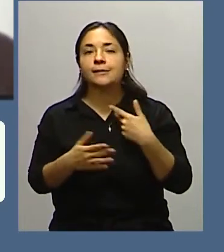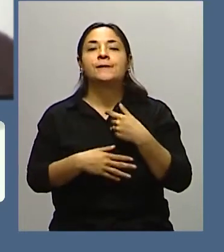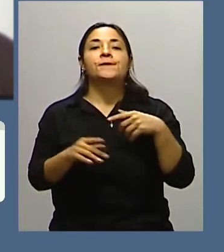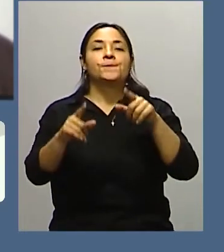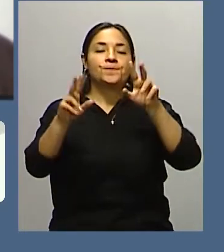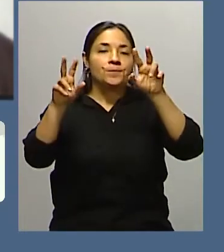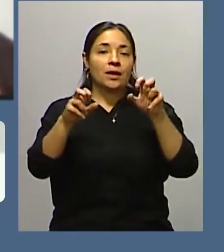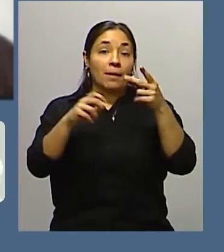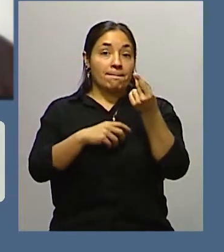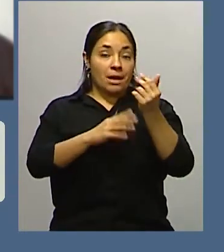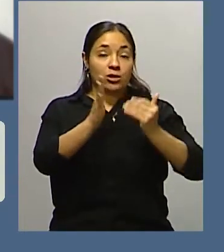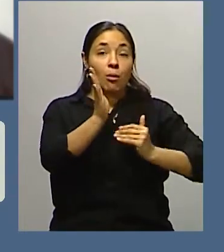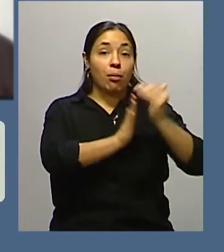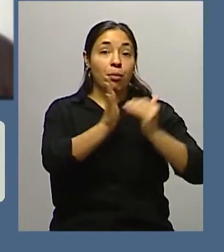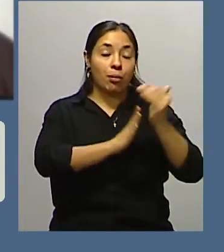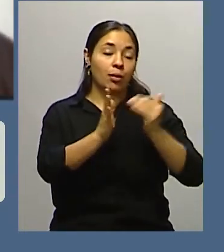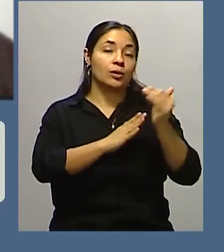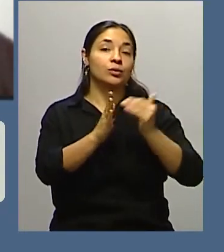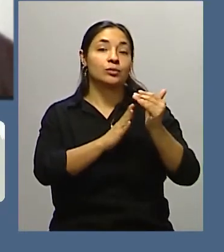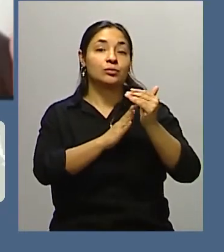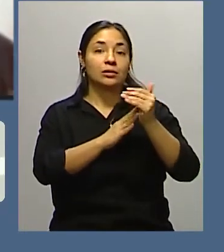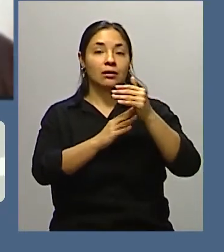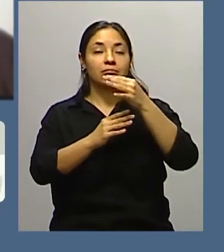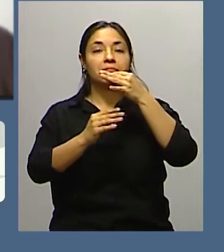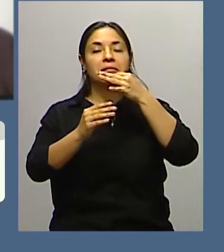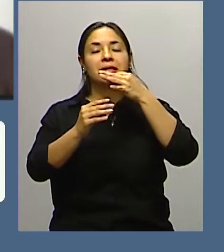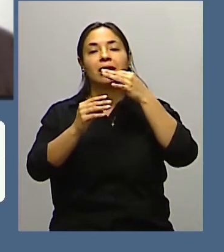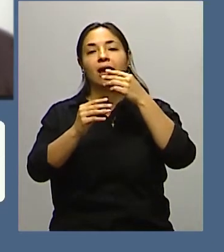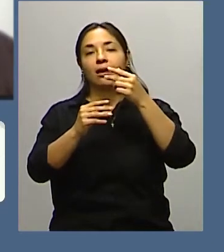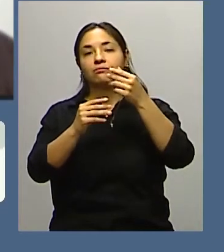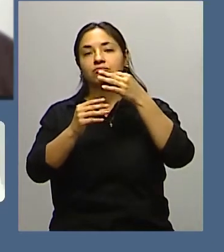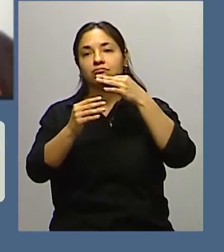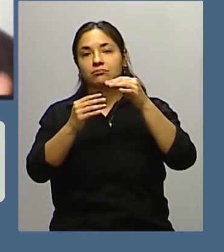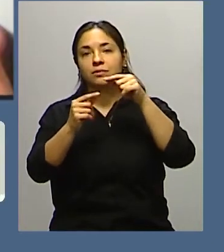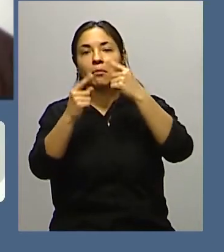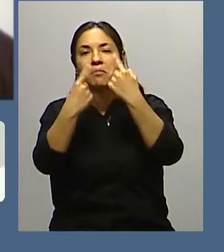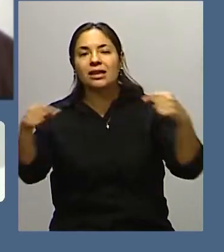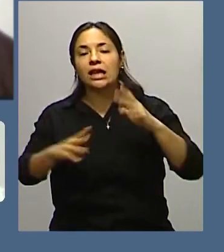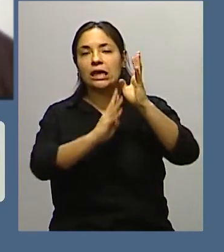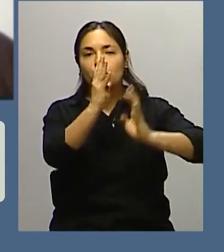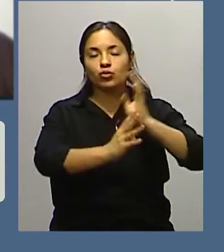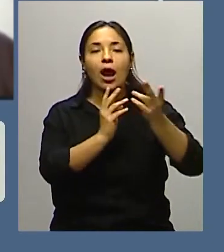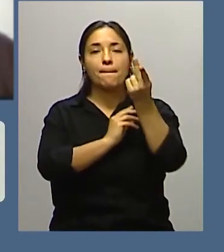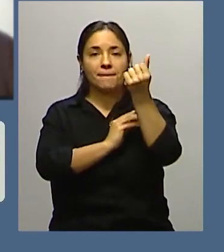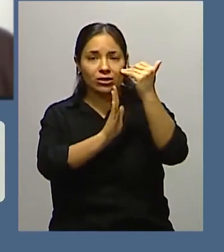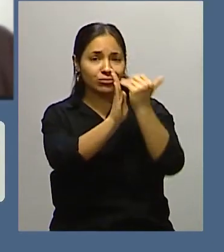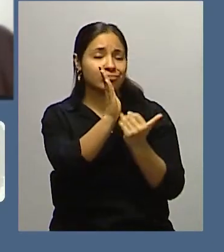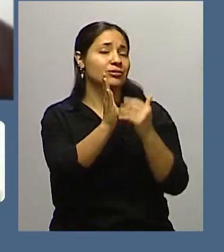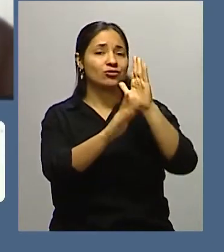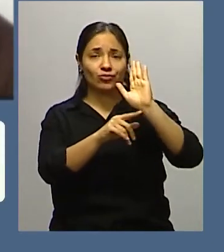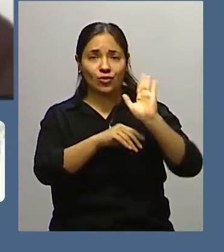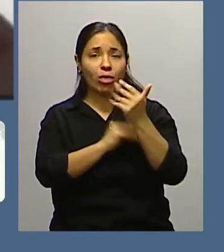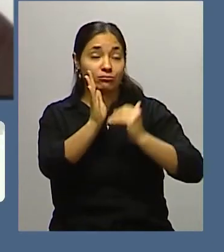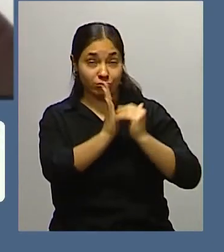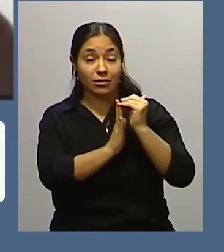los mayores precios de importación, porque todos los precios de los productos industriales que importa Brasil también han subido, sino que